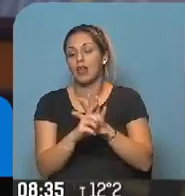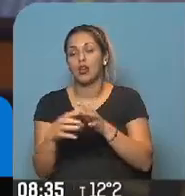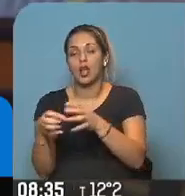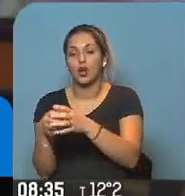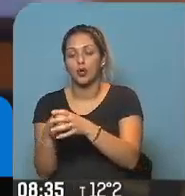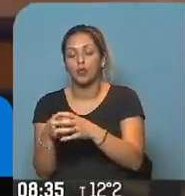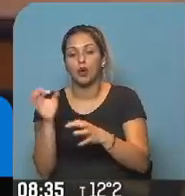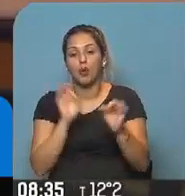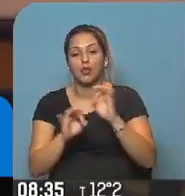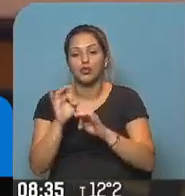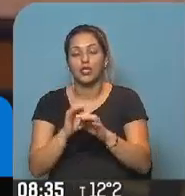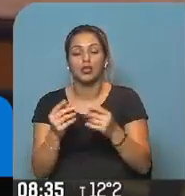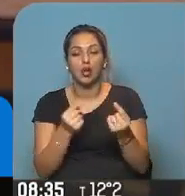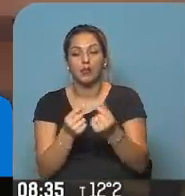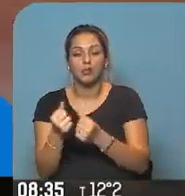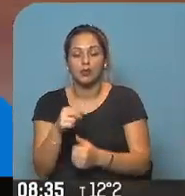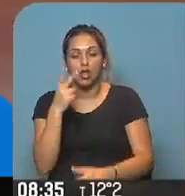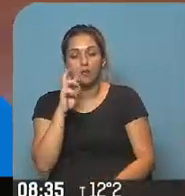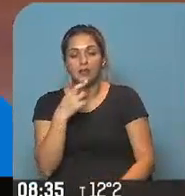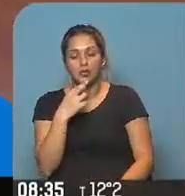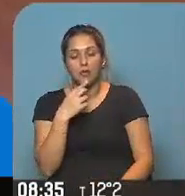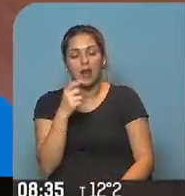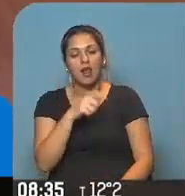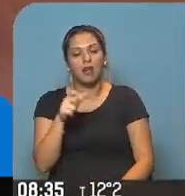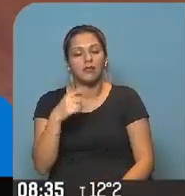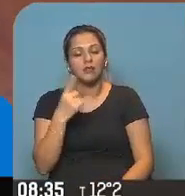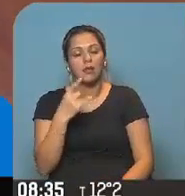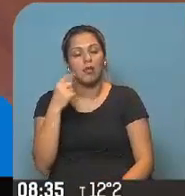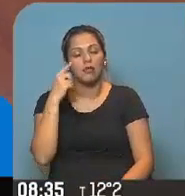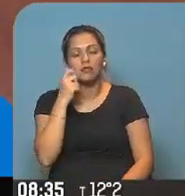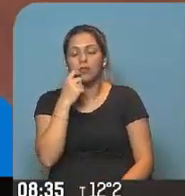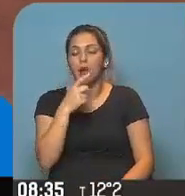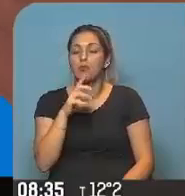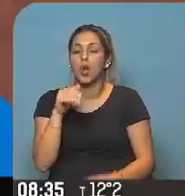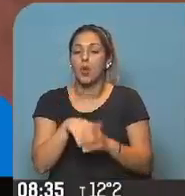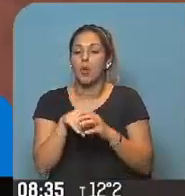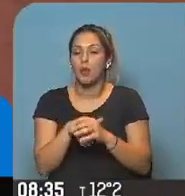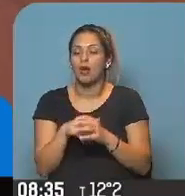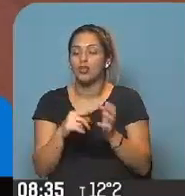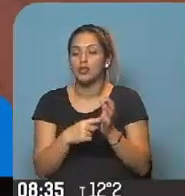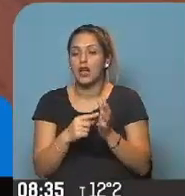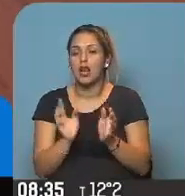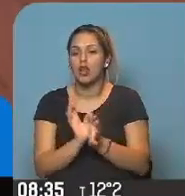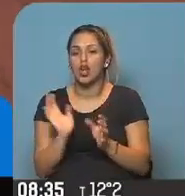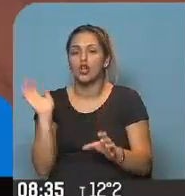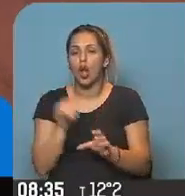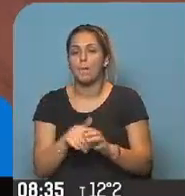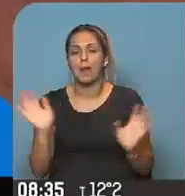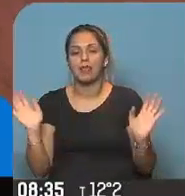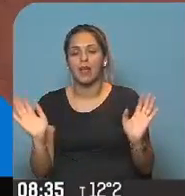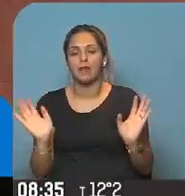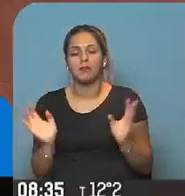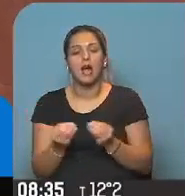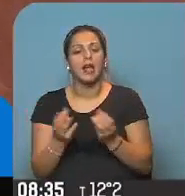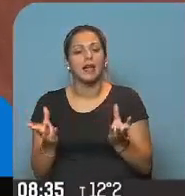el proyecto de presupuesto para 2019. La gente siempre se pregunta qué sucedería si el Banco Central no interviene un día en la cuestión dólar. ¿Qué pasaría